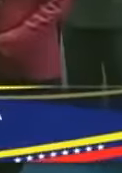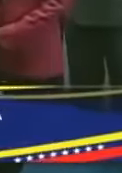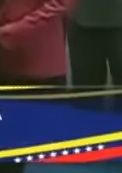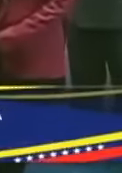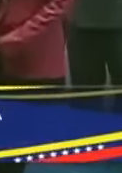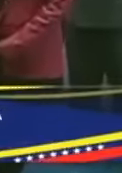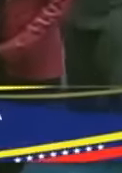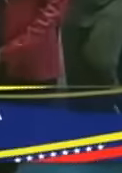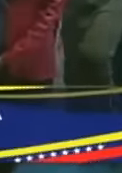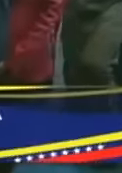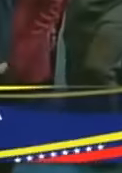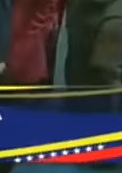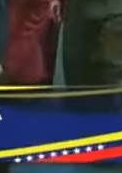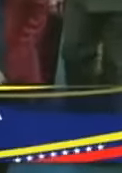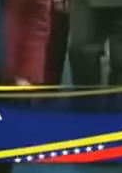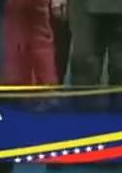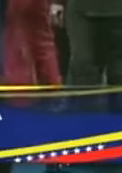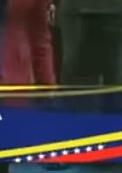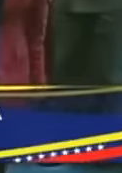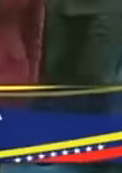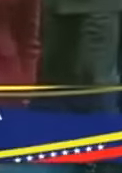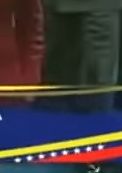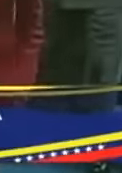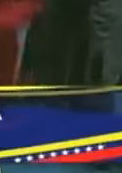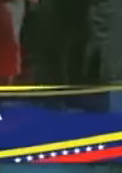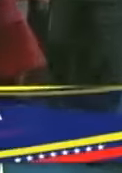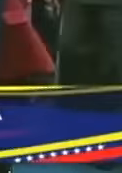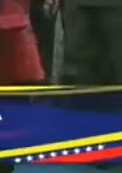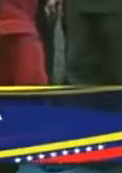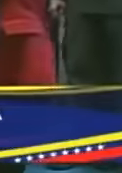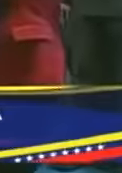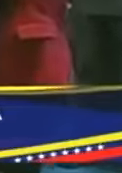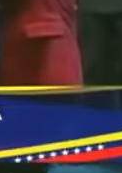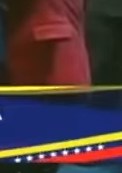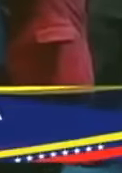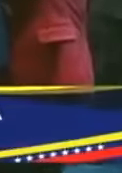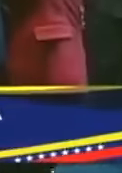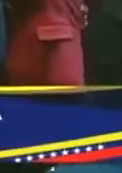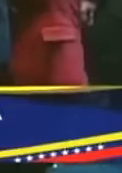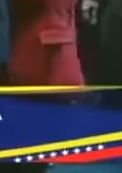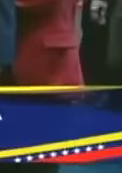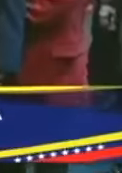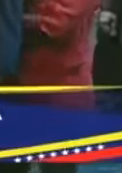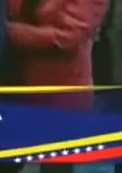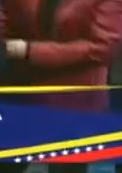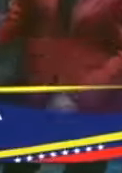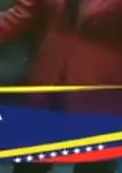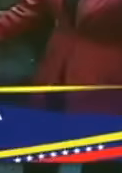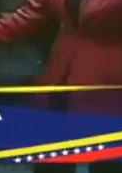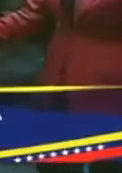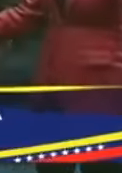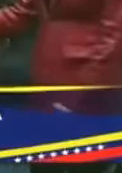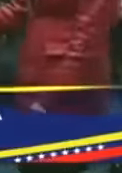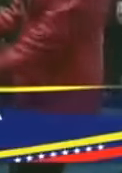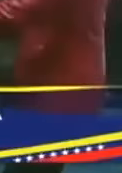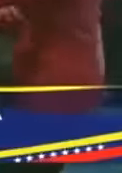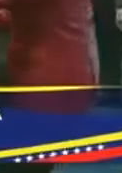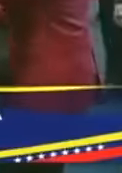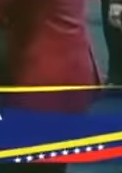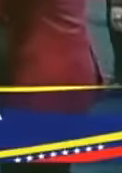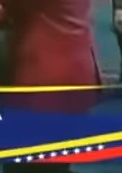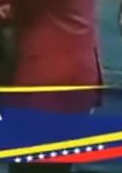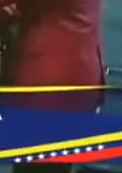de 1966. Saluda a cada uno de los representantes de los poderes públicos que están presentes,